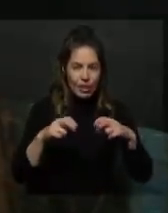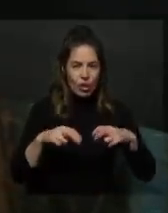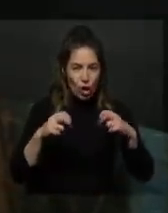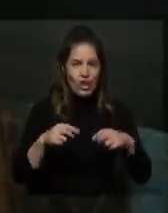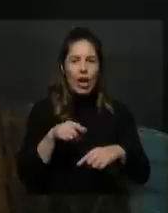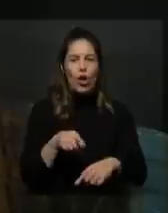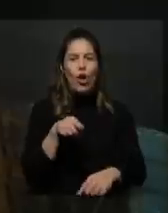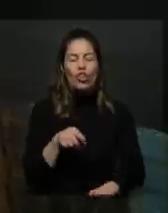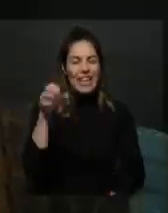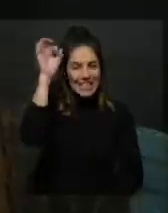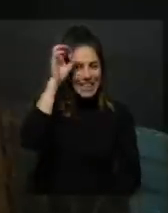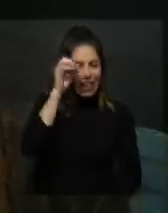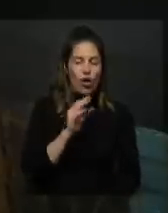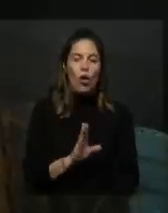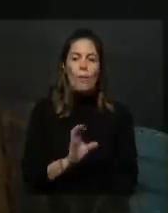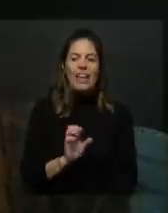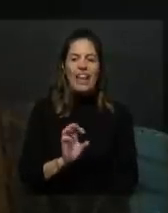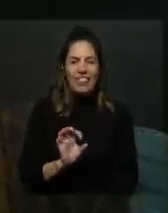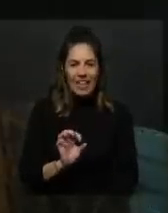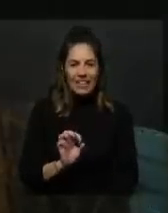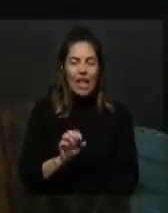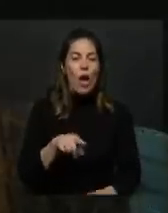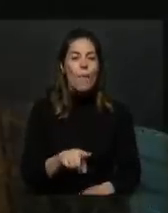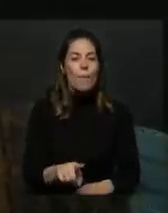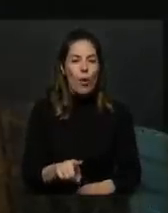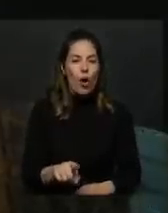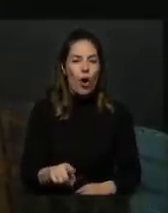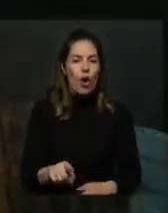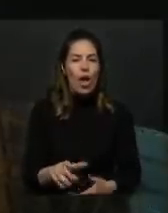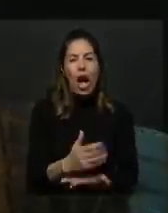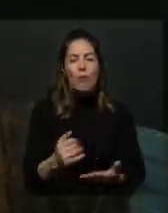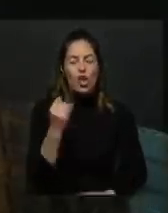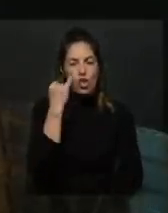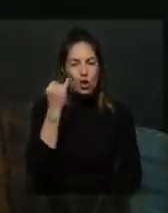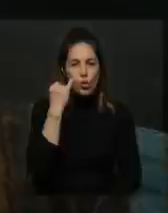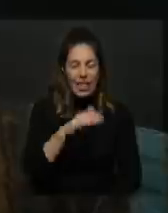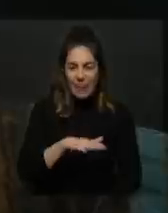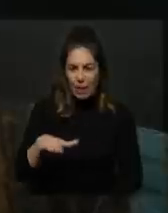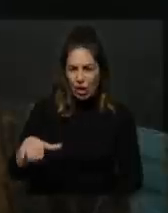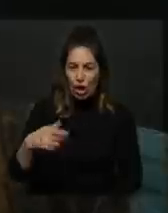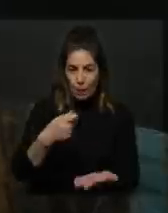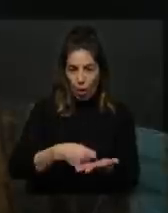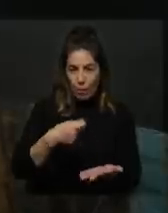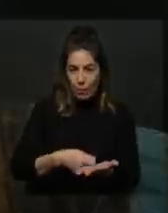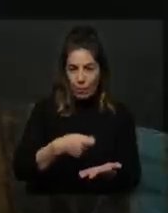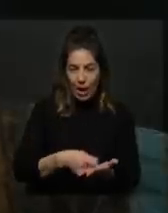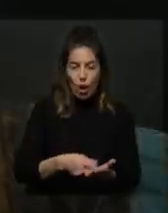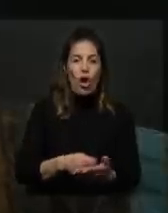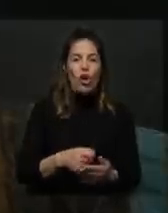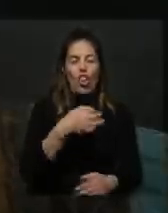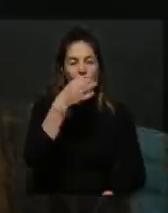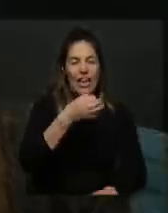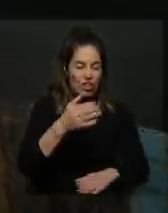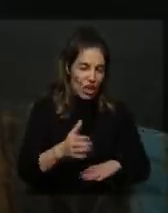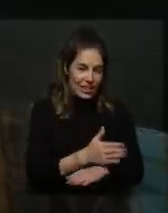contra el senador Gustavo penadés por protección sexual de menores con la declaración anticipada de las 10 víctimas que bueno